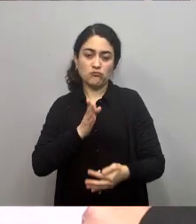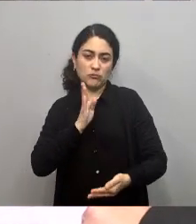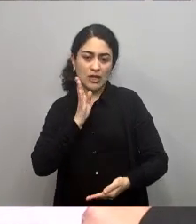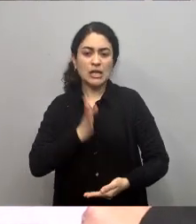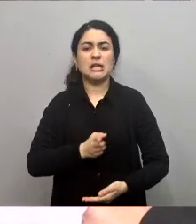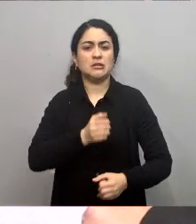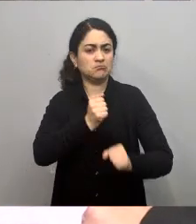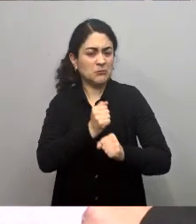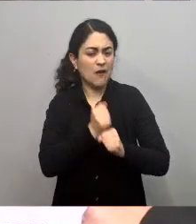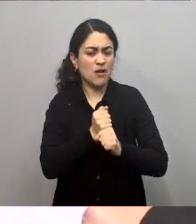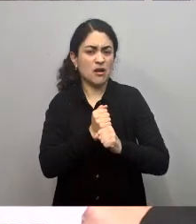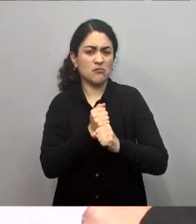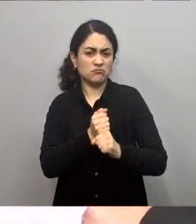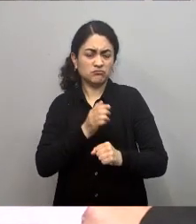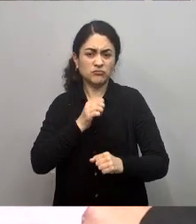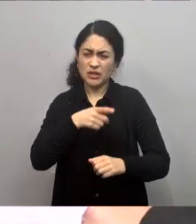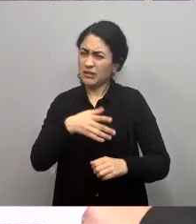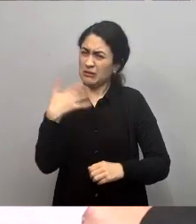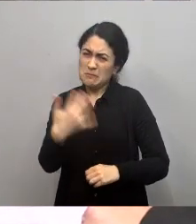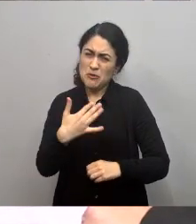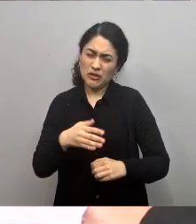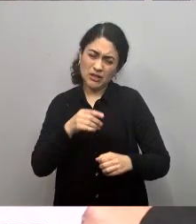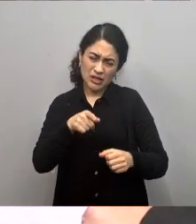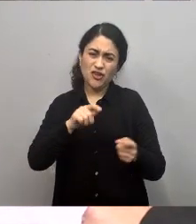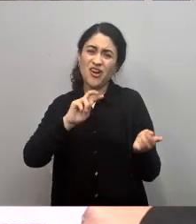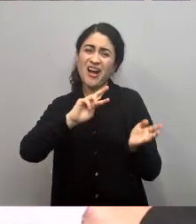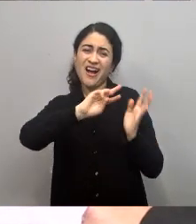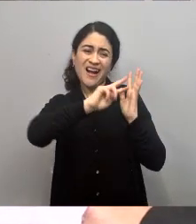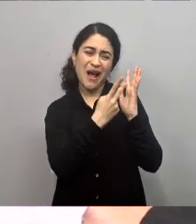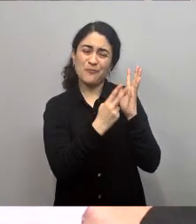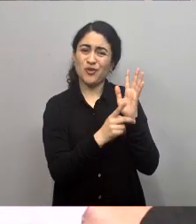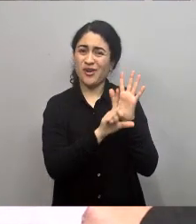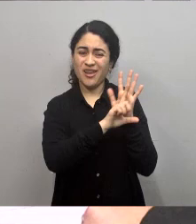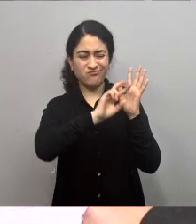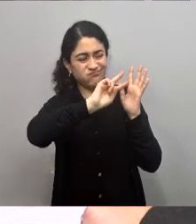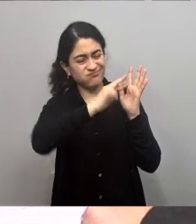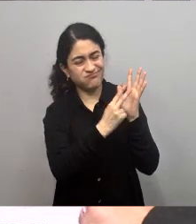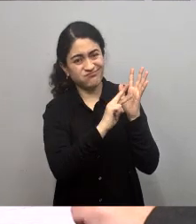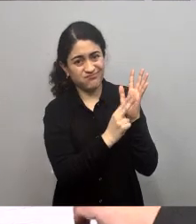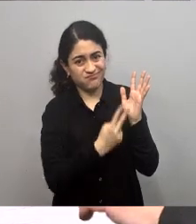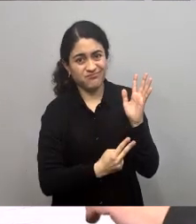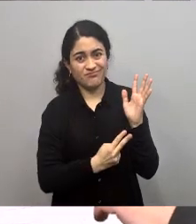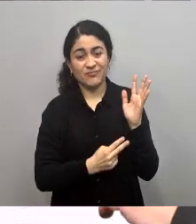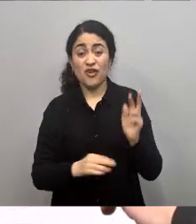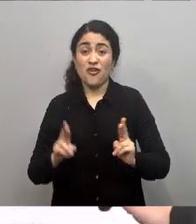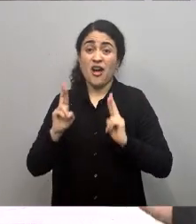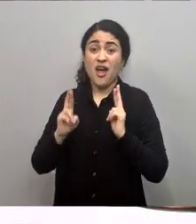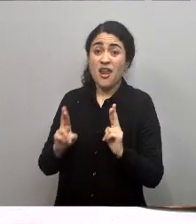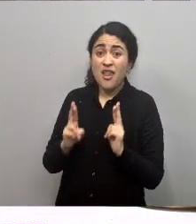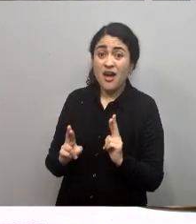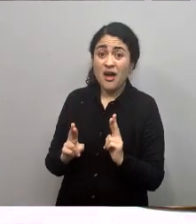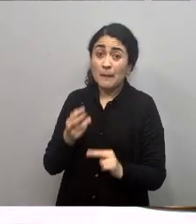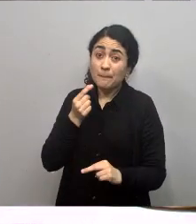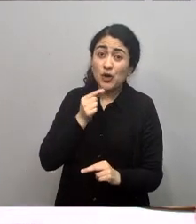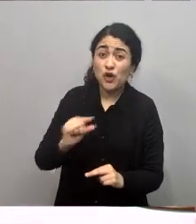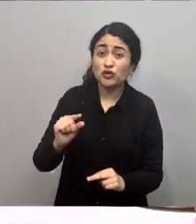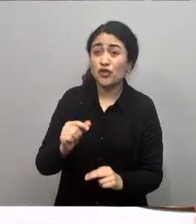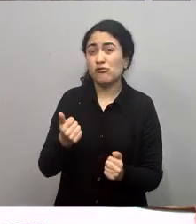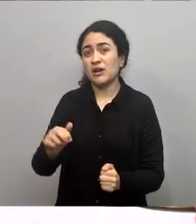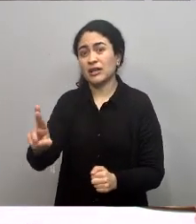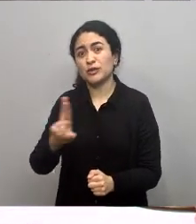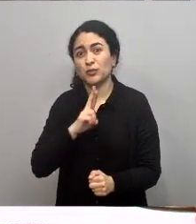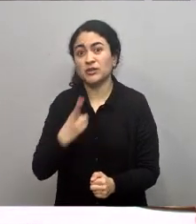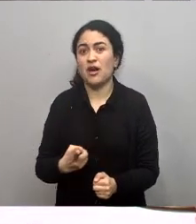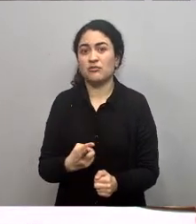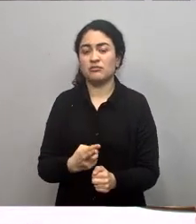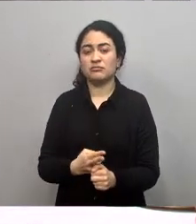estado trabajando fuertemente cambios en la legislación y esperemos que prontamente tengamos buenos resultados. Usted bien lo Y sabe. esto